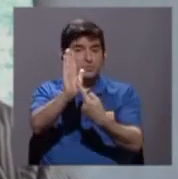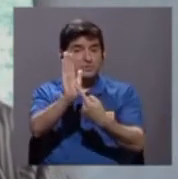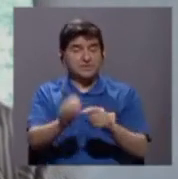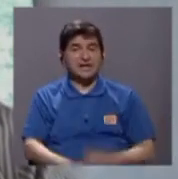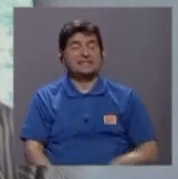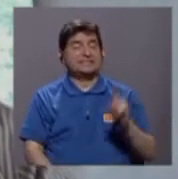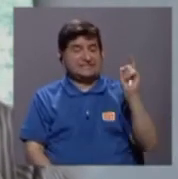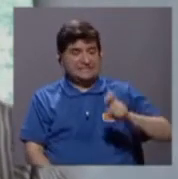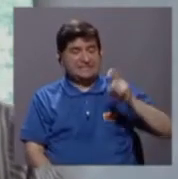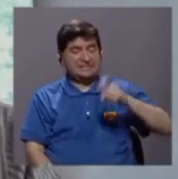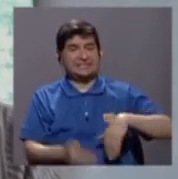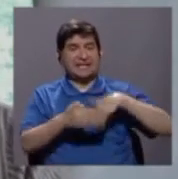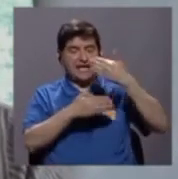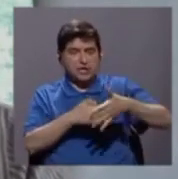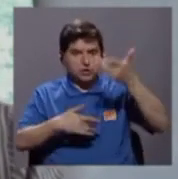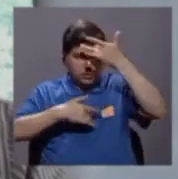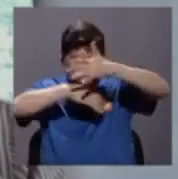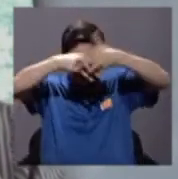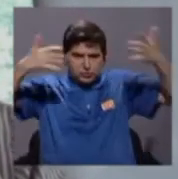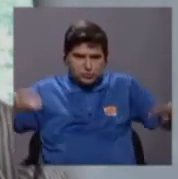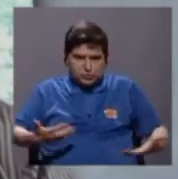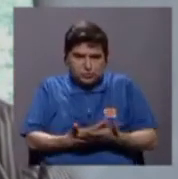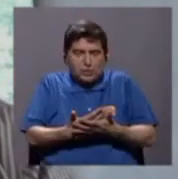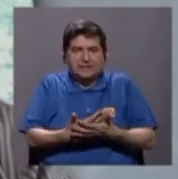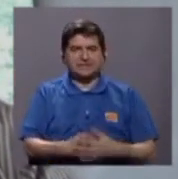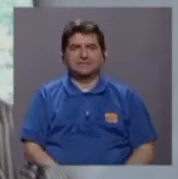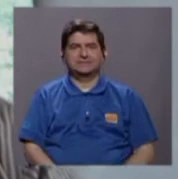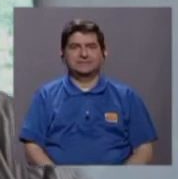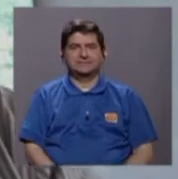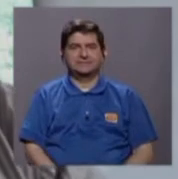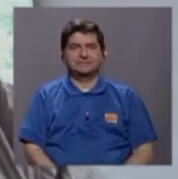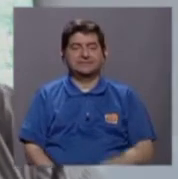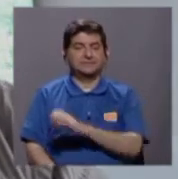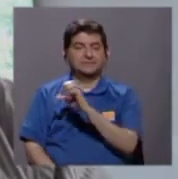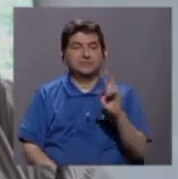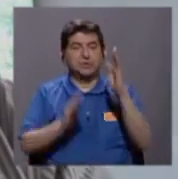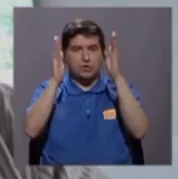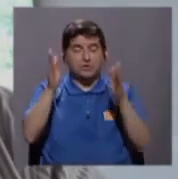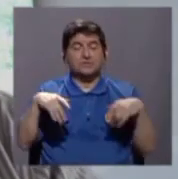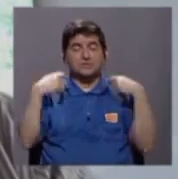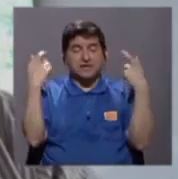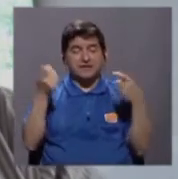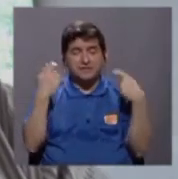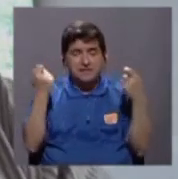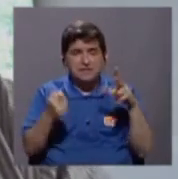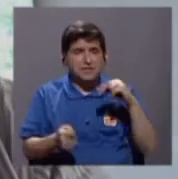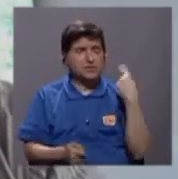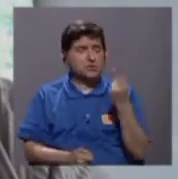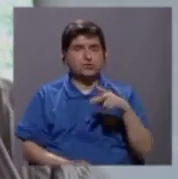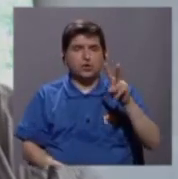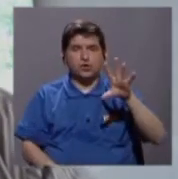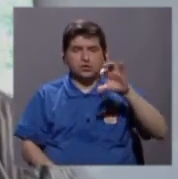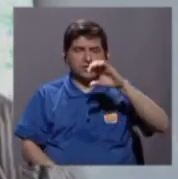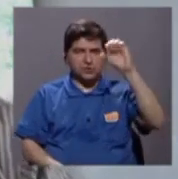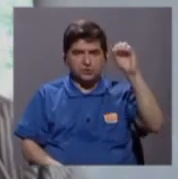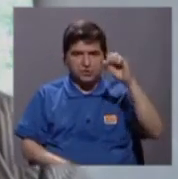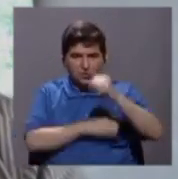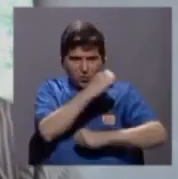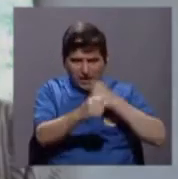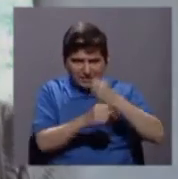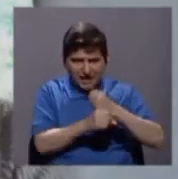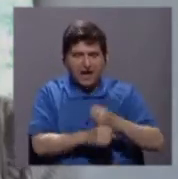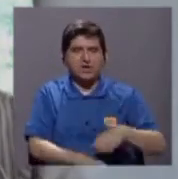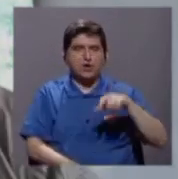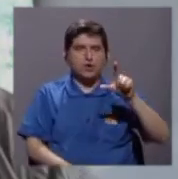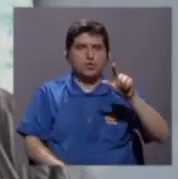sí es necesario después de esta pandemia, por lo menos que los costarricenses celebremos no solamente el 250 años de Beethoven,